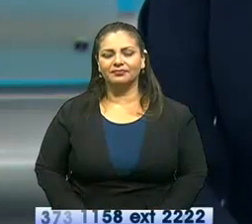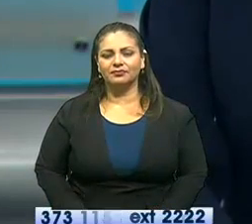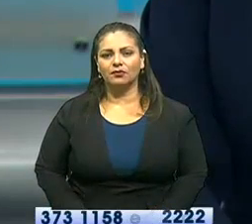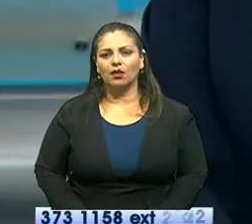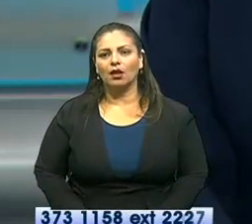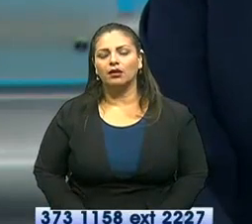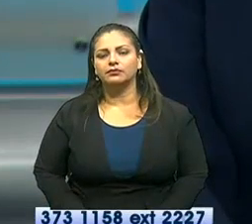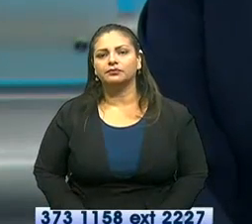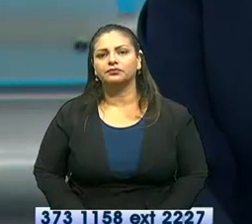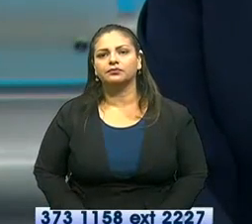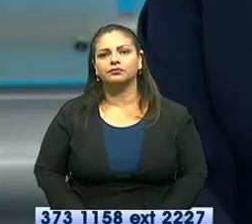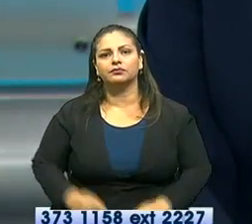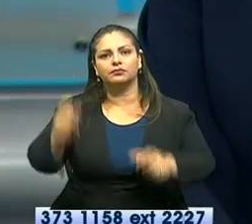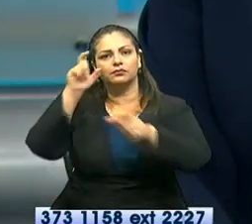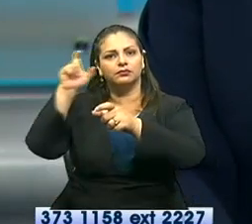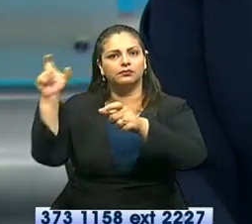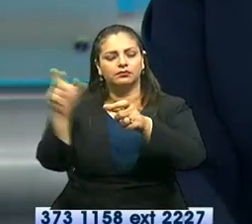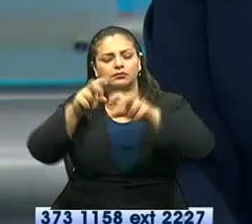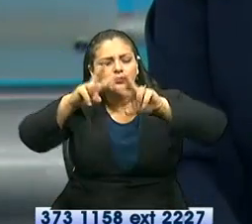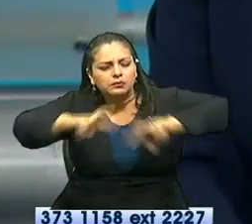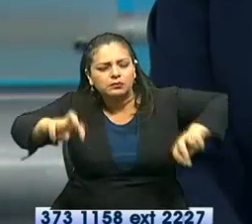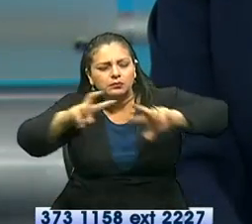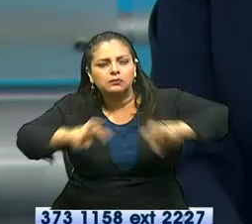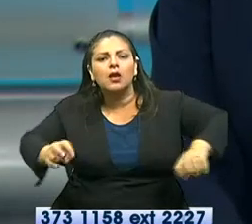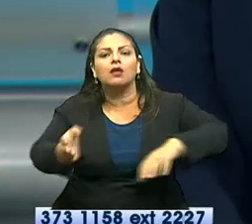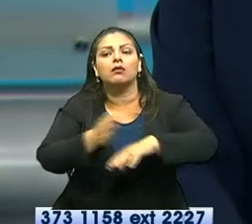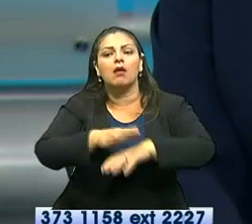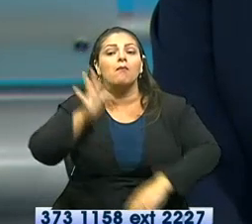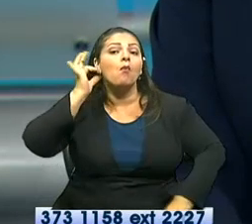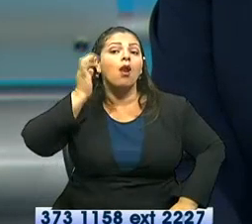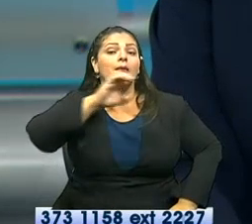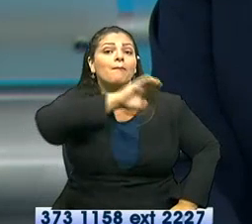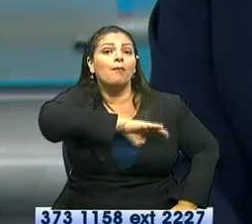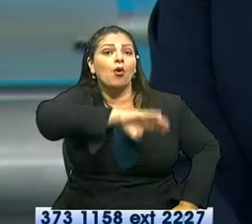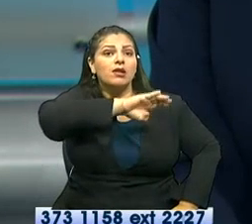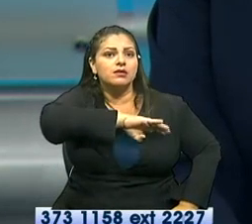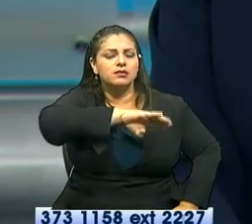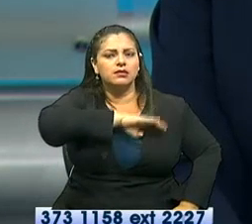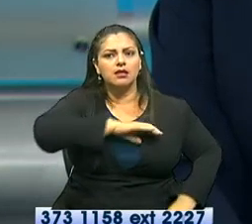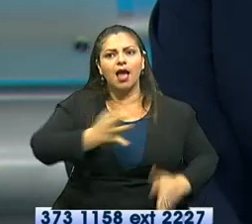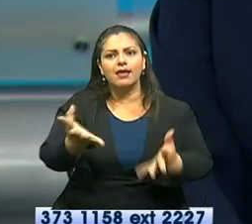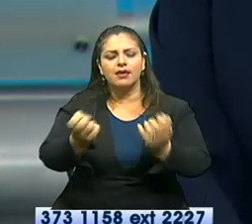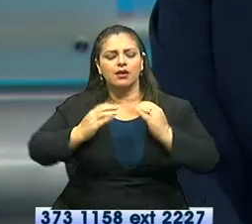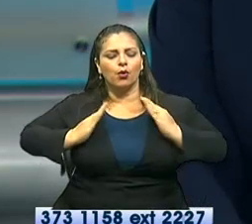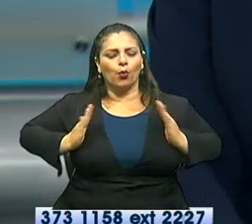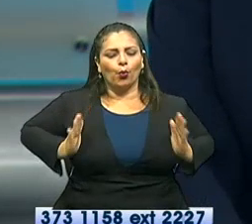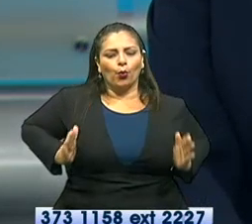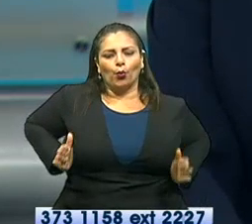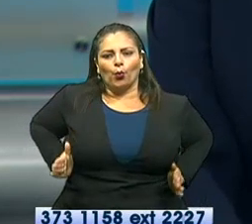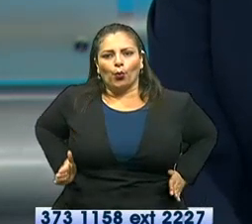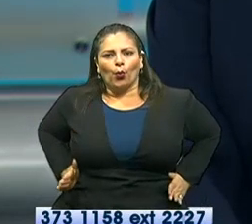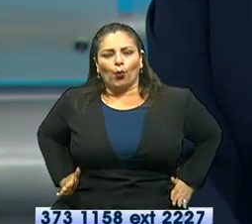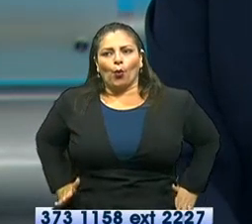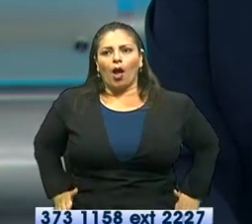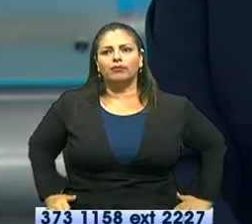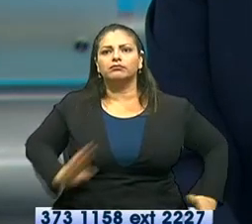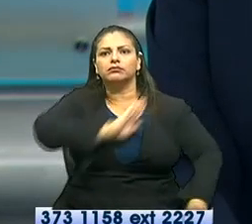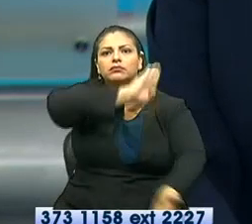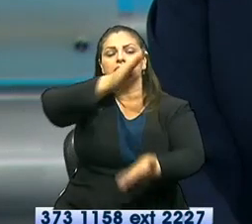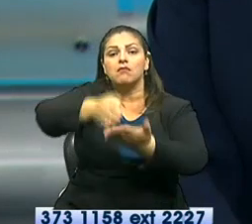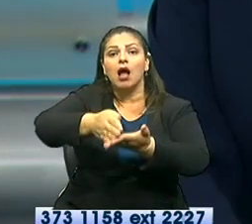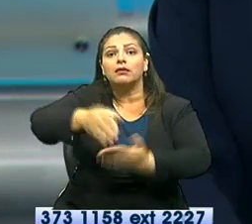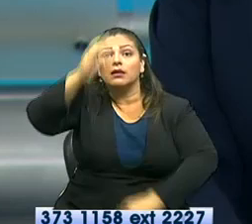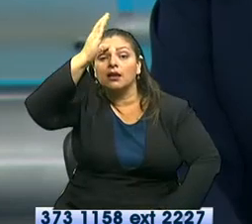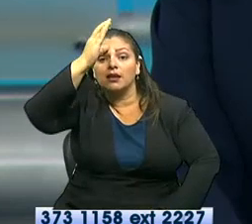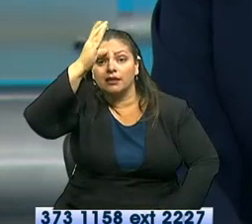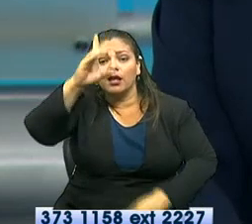La fiscalía investiga la muerte de una agente policial que falleció tras someterse a una liposucción en Guayaquil. Entre tanto, la Dirección Provincial